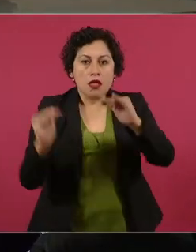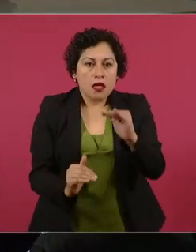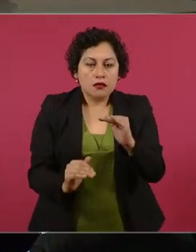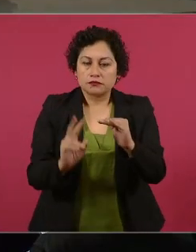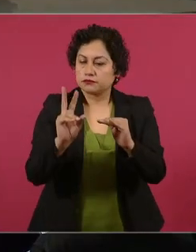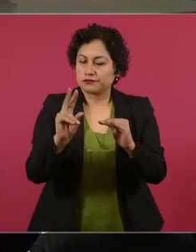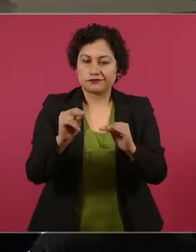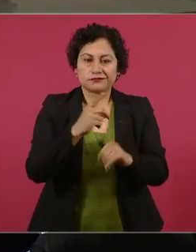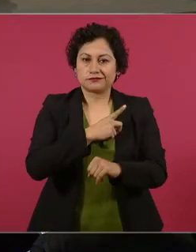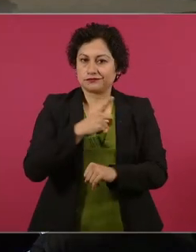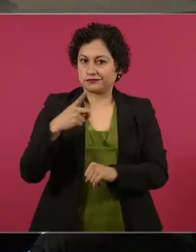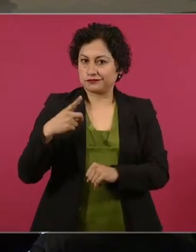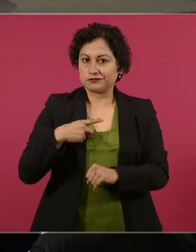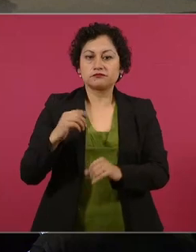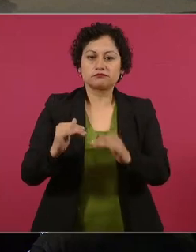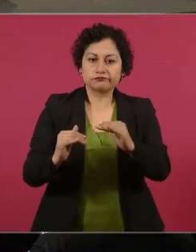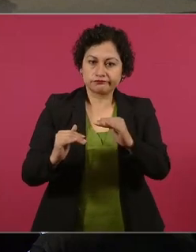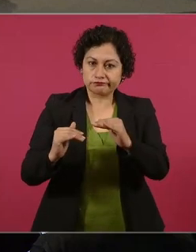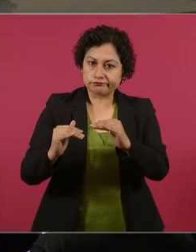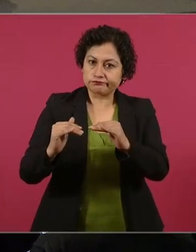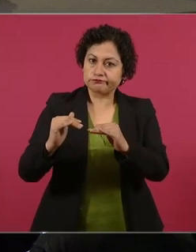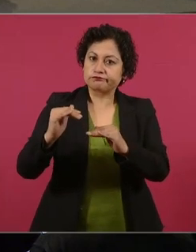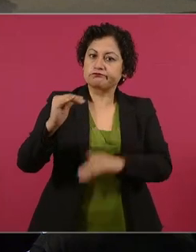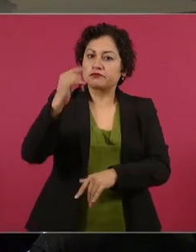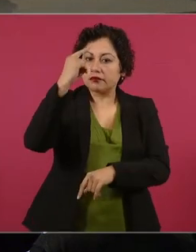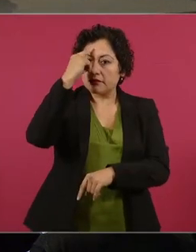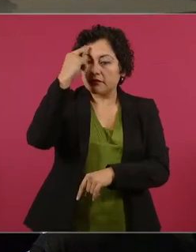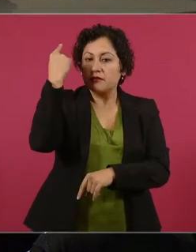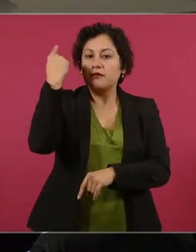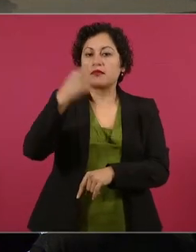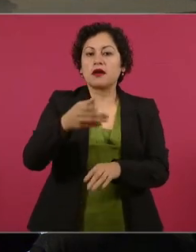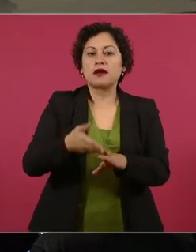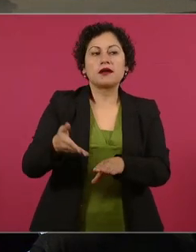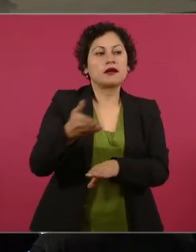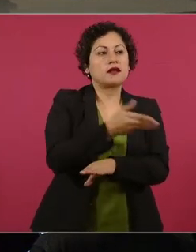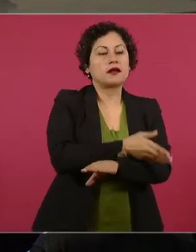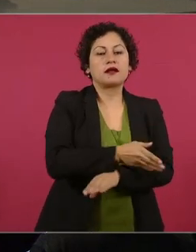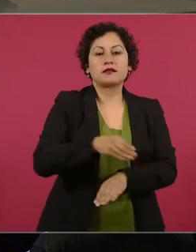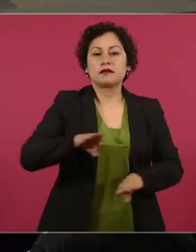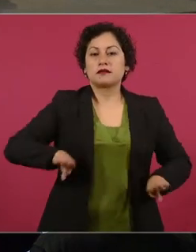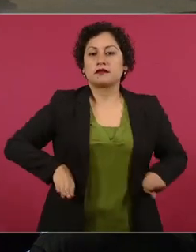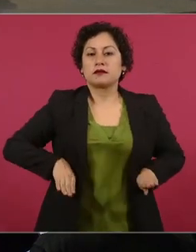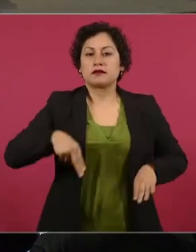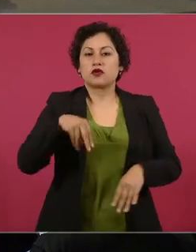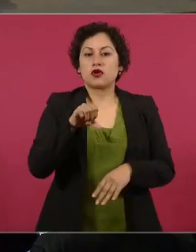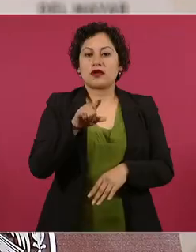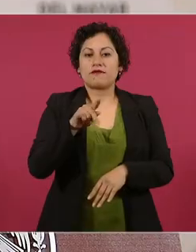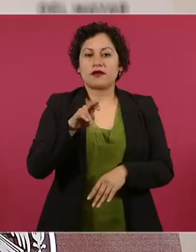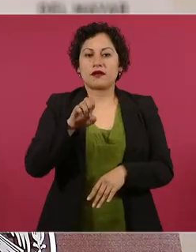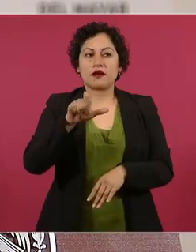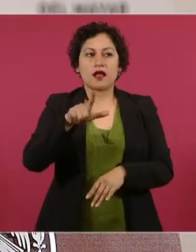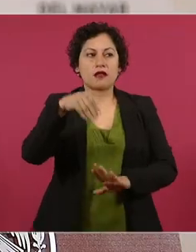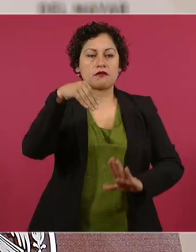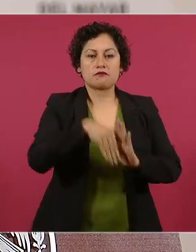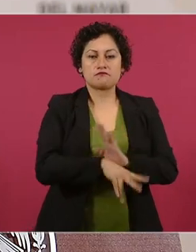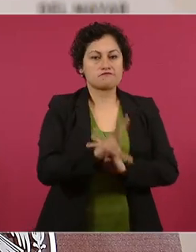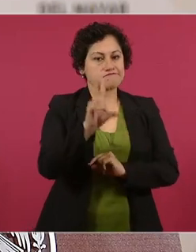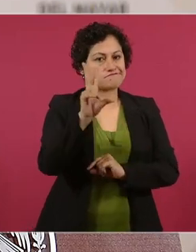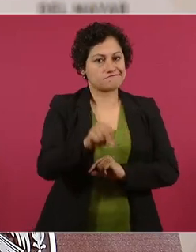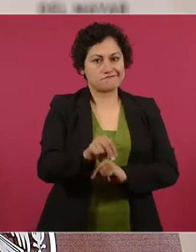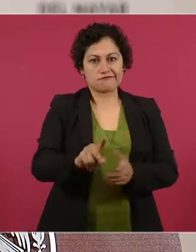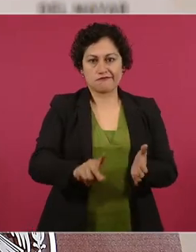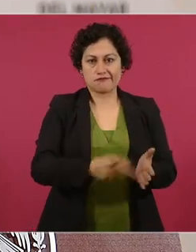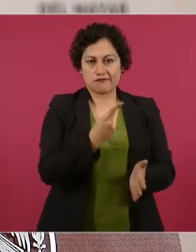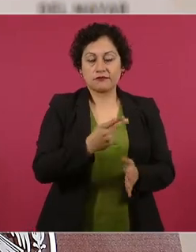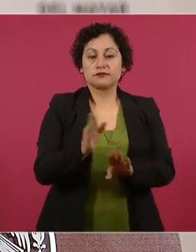nueva pérdida de su poder adquisitivo como ocurrió durante el periodo neoliberal. Con ello la propuesta quedaría como sigue. La